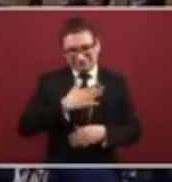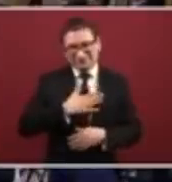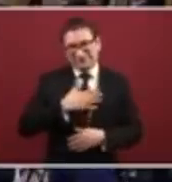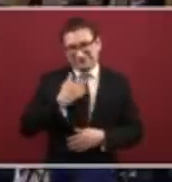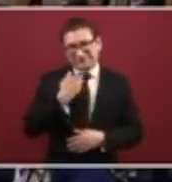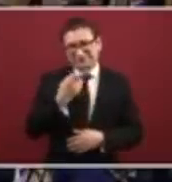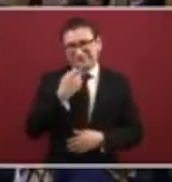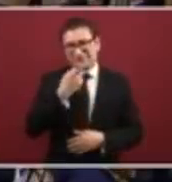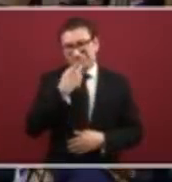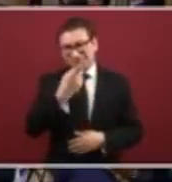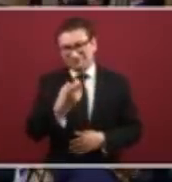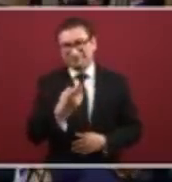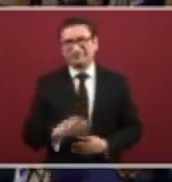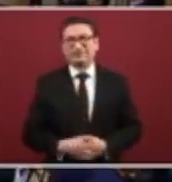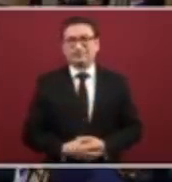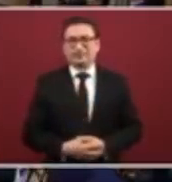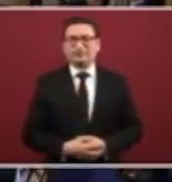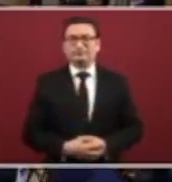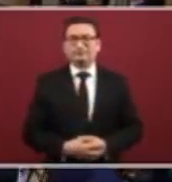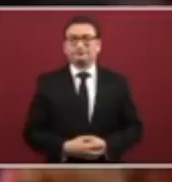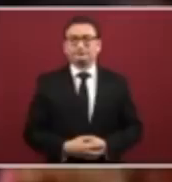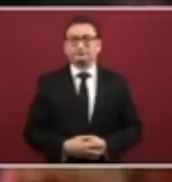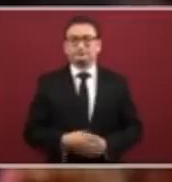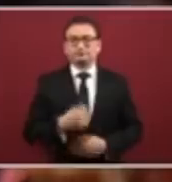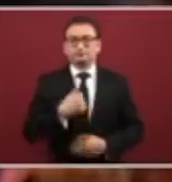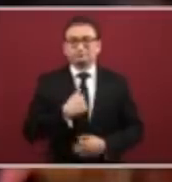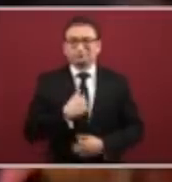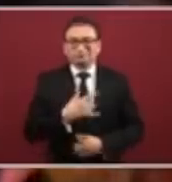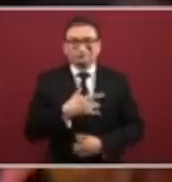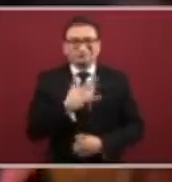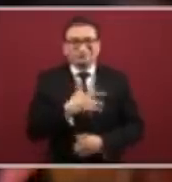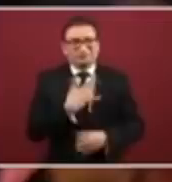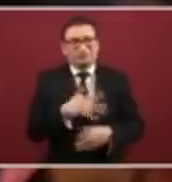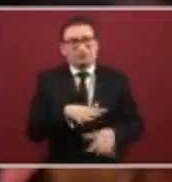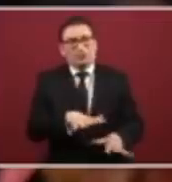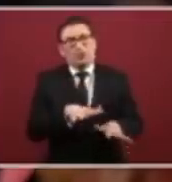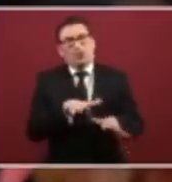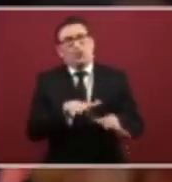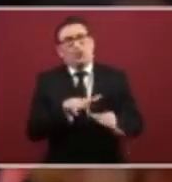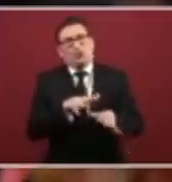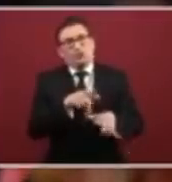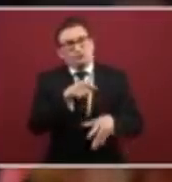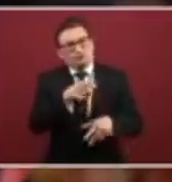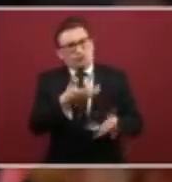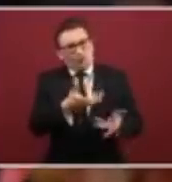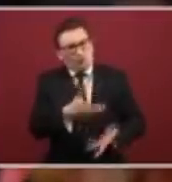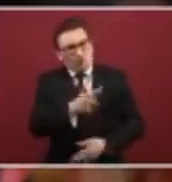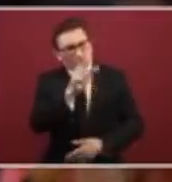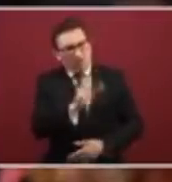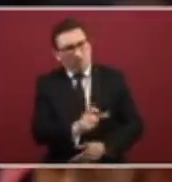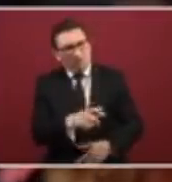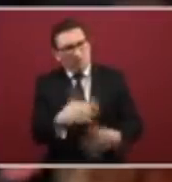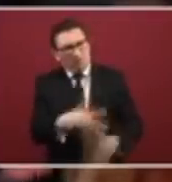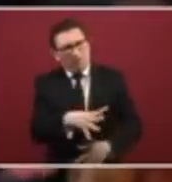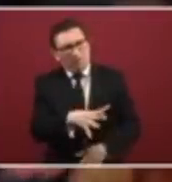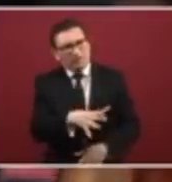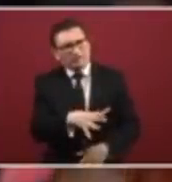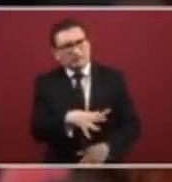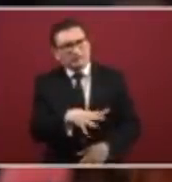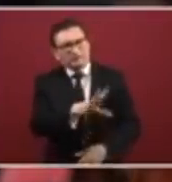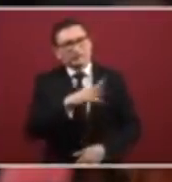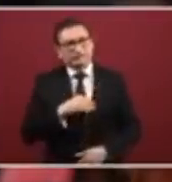uso de la palabra. Creo que no hay contagio más intenso que el ejemplo, presidente. En el Perú,